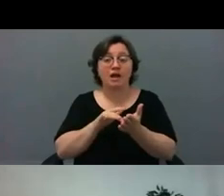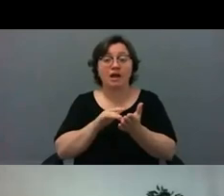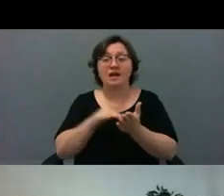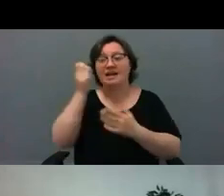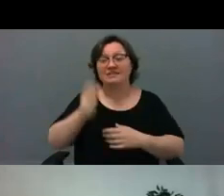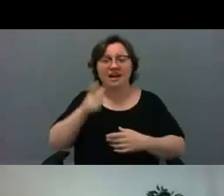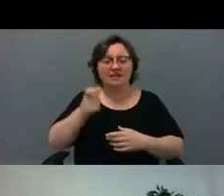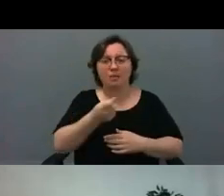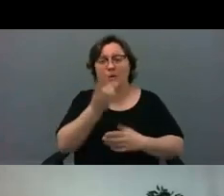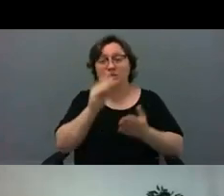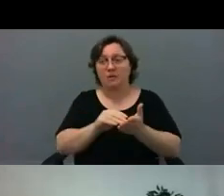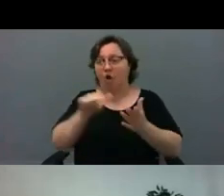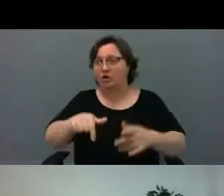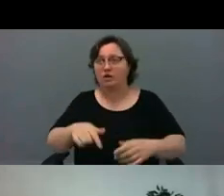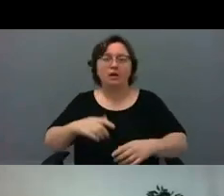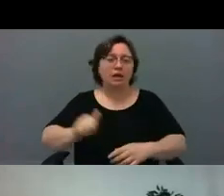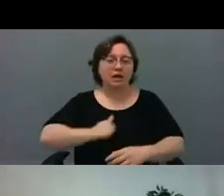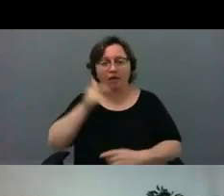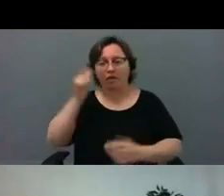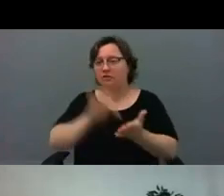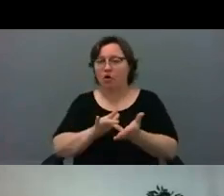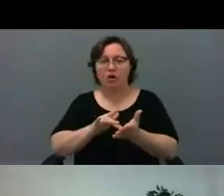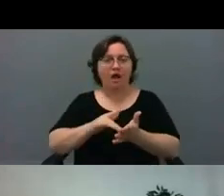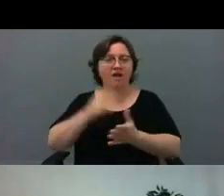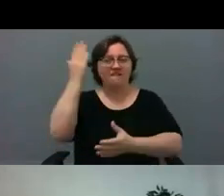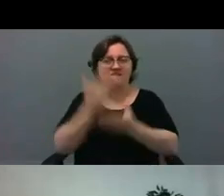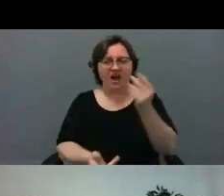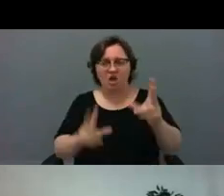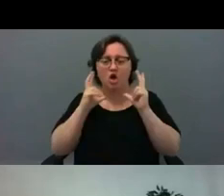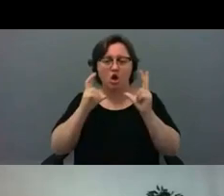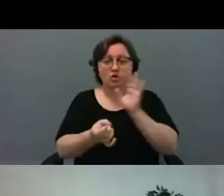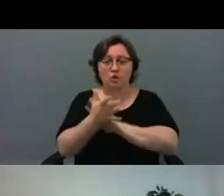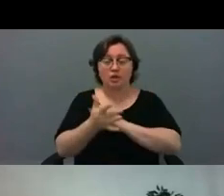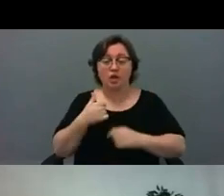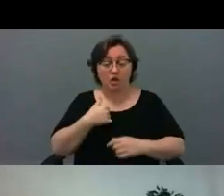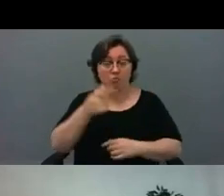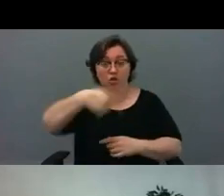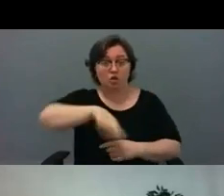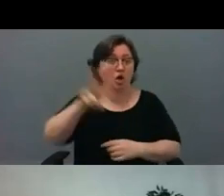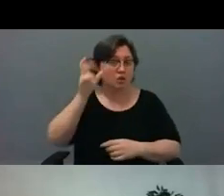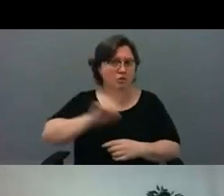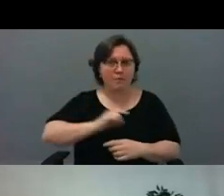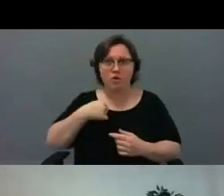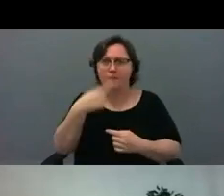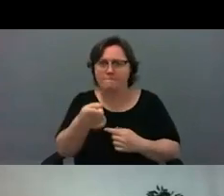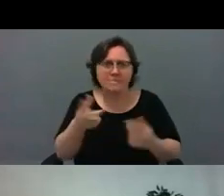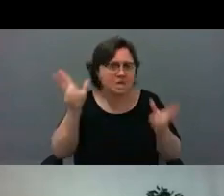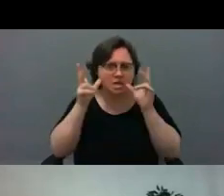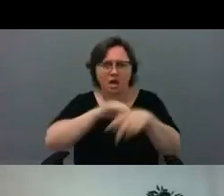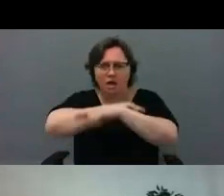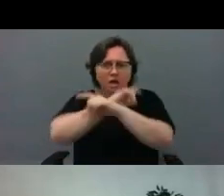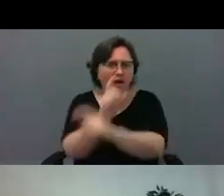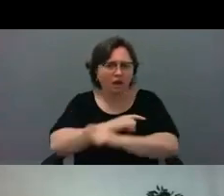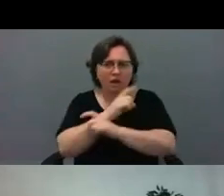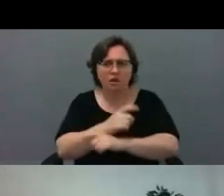ocurre muchas veces, pues ha sido esta mañana. Eso que yo sí que me oíais, pero yo a vosotros no. Entonces, al